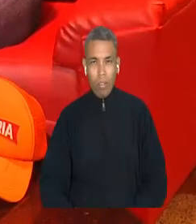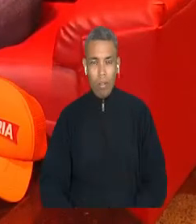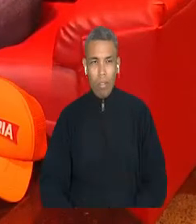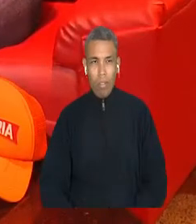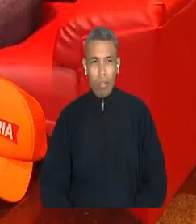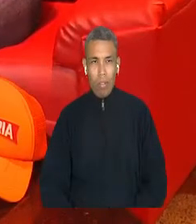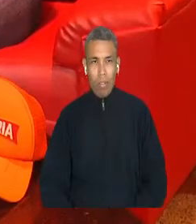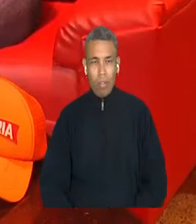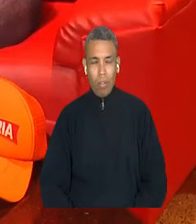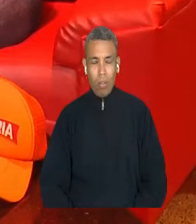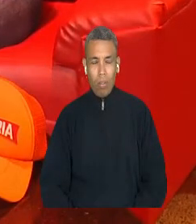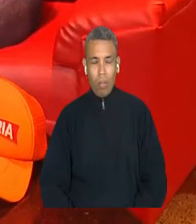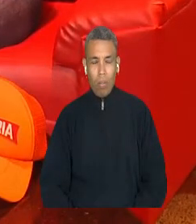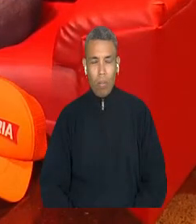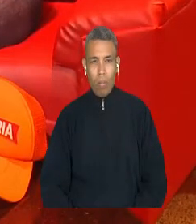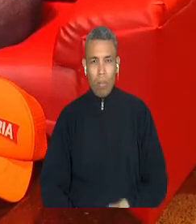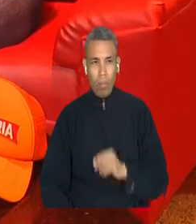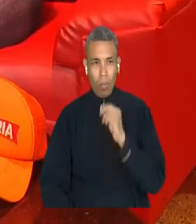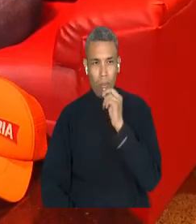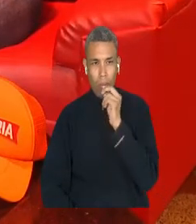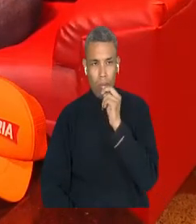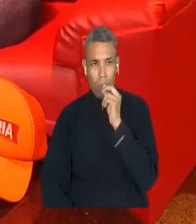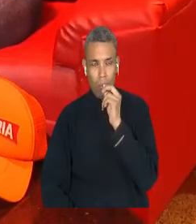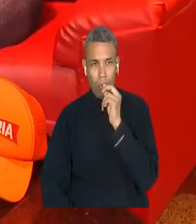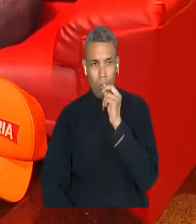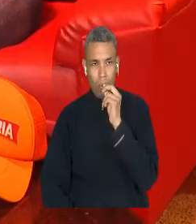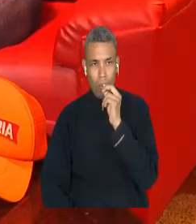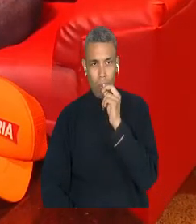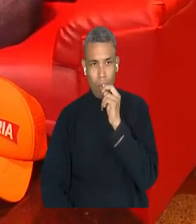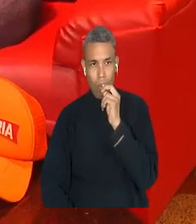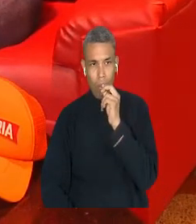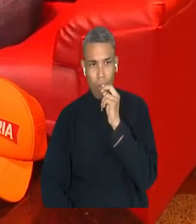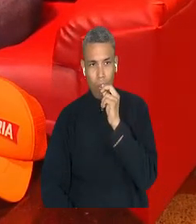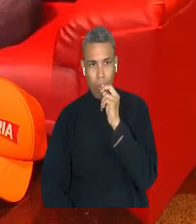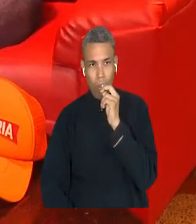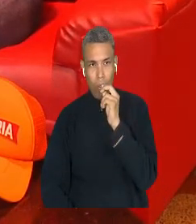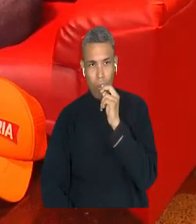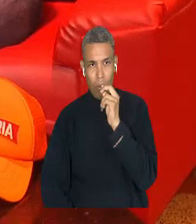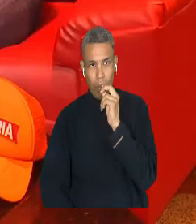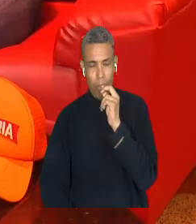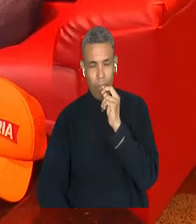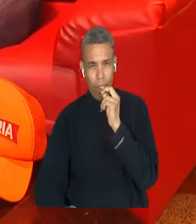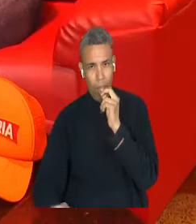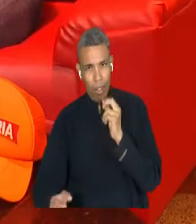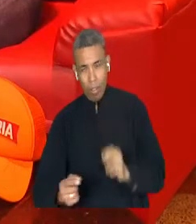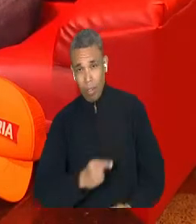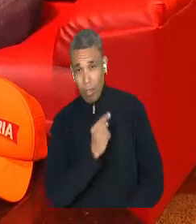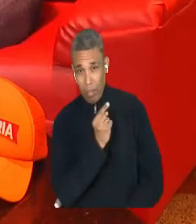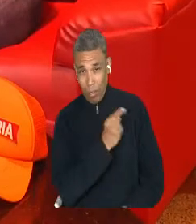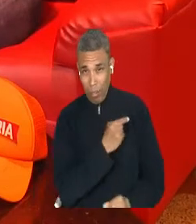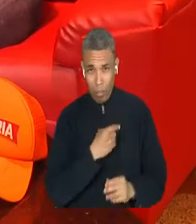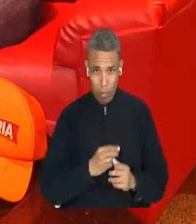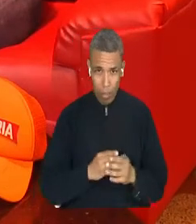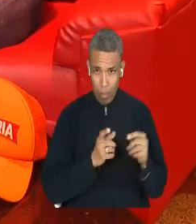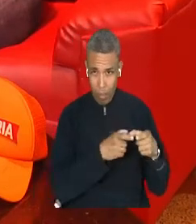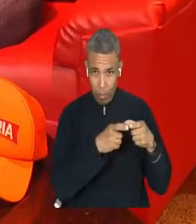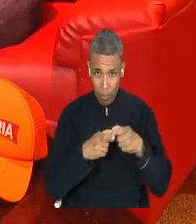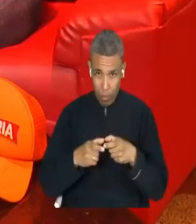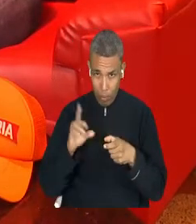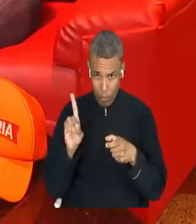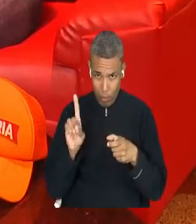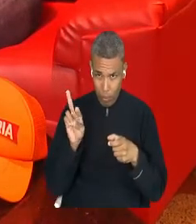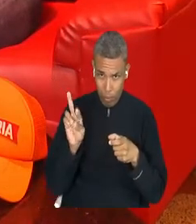Contigo. La idea es trabajar un CD para el segundo periodo del año. Ahorita ando en